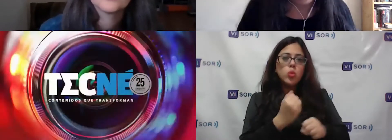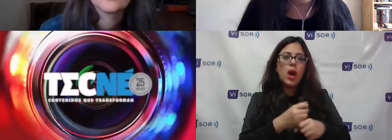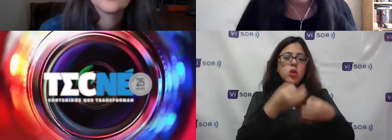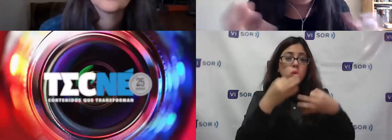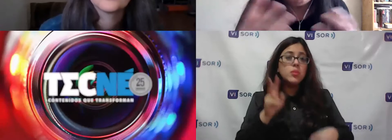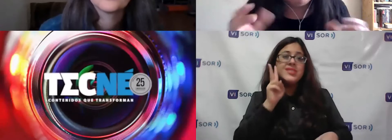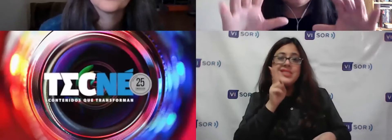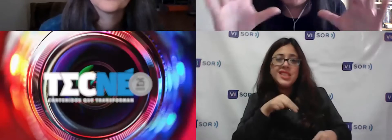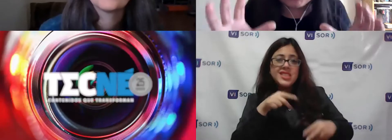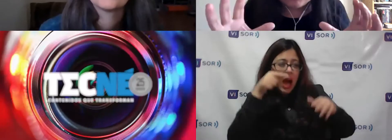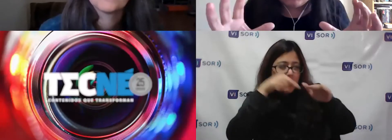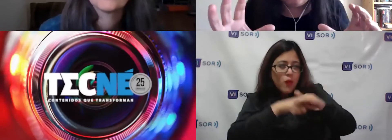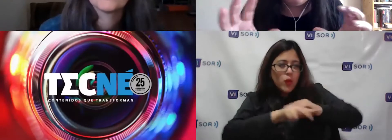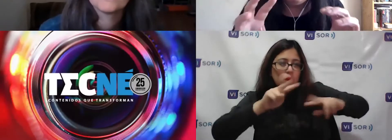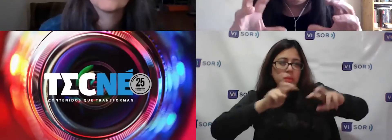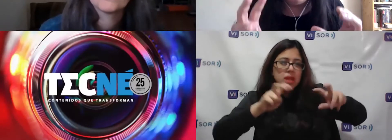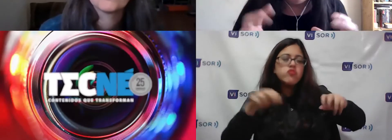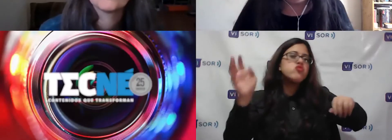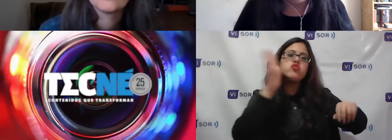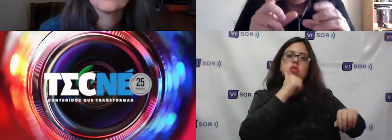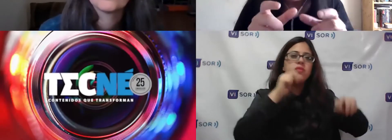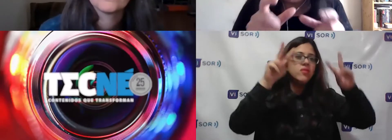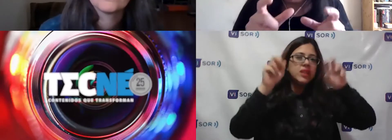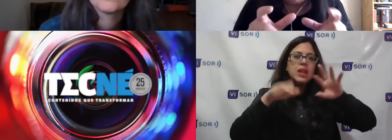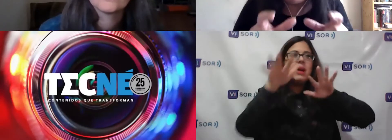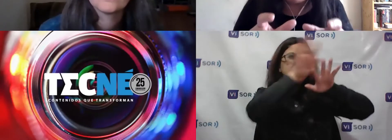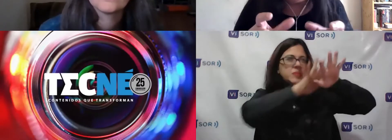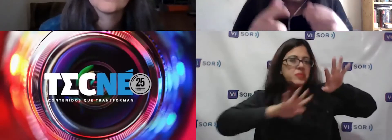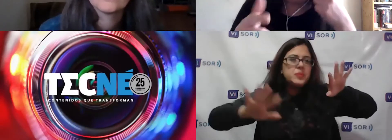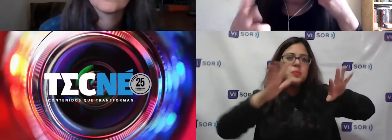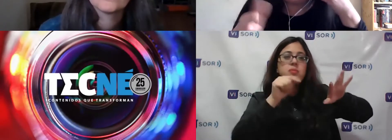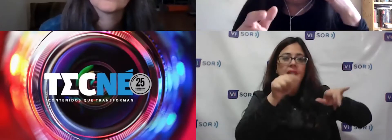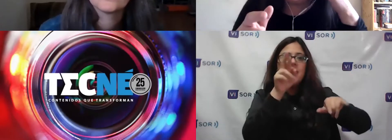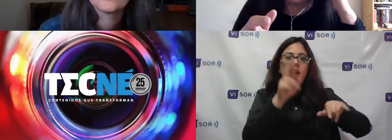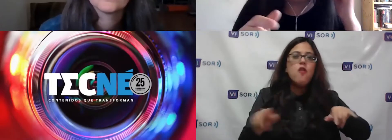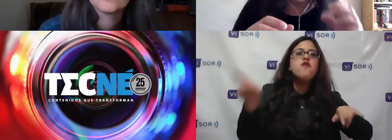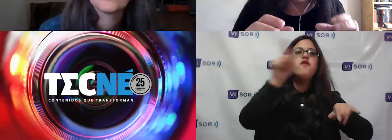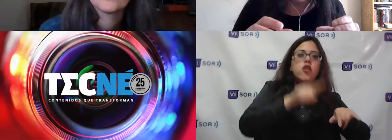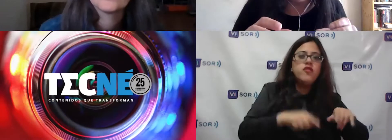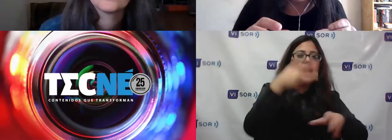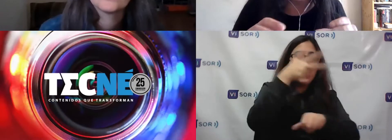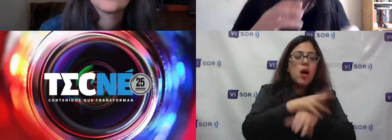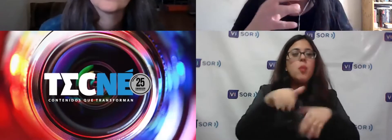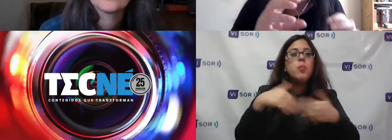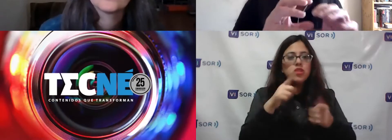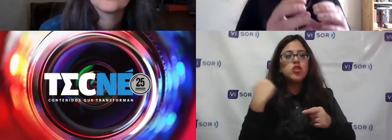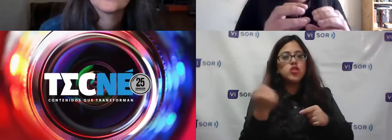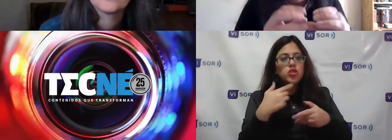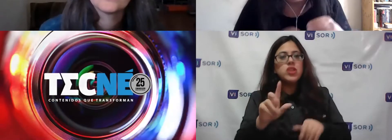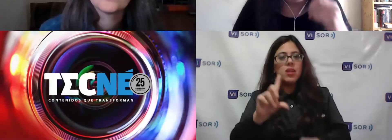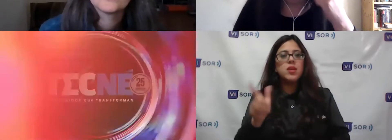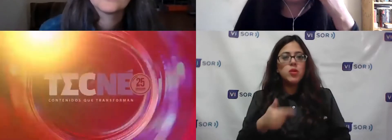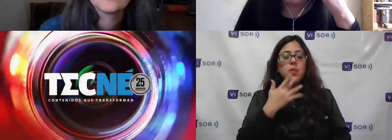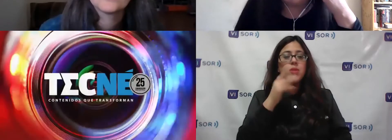no se ajustaba en mí en lo estético y tuvimos que grabar escenas pues al final no teníamos posibilidades tenemos que hacer algunos